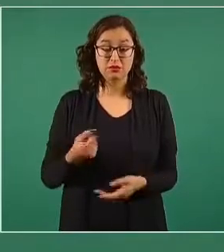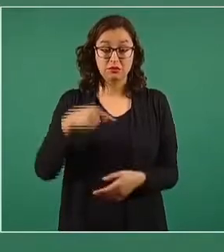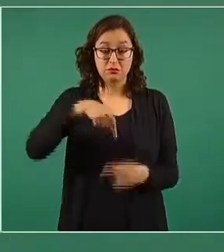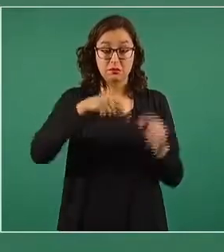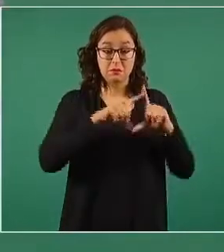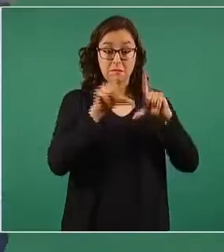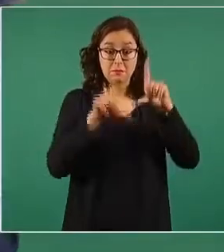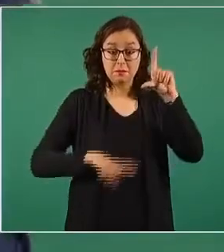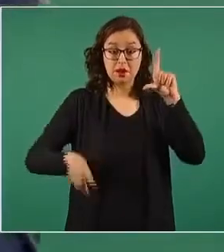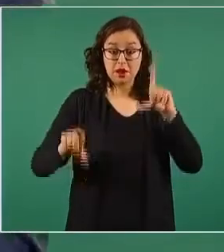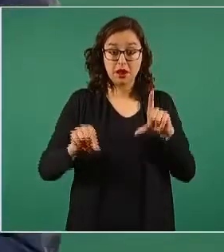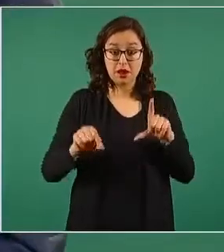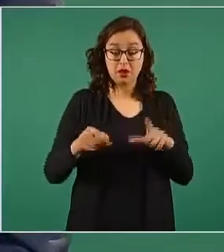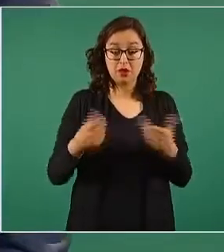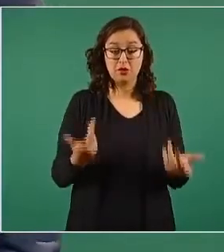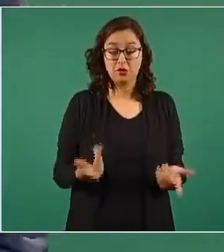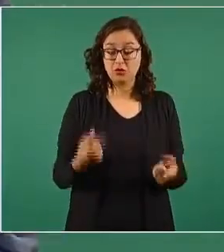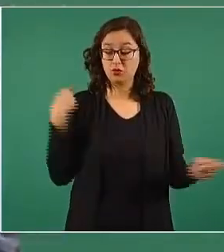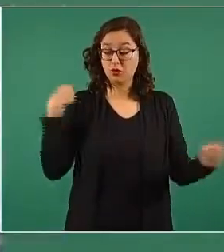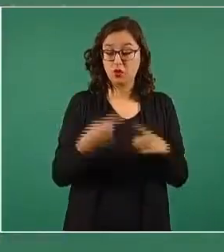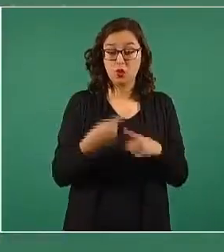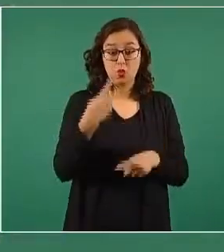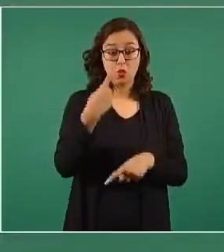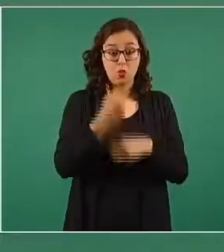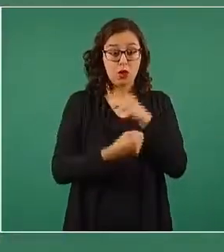Nosotros, el primer año,